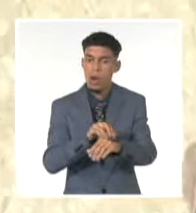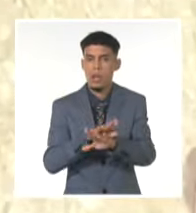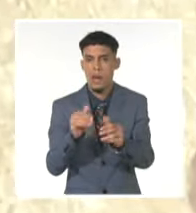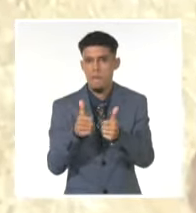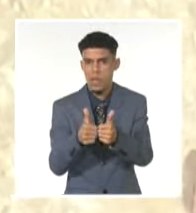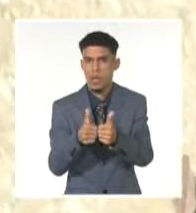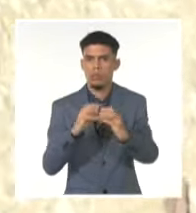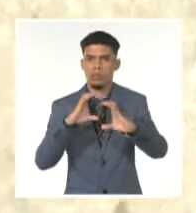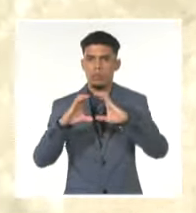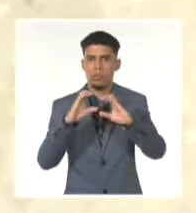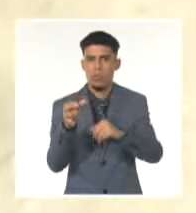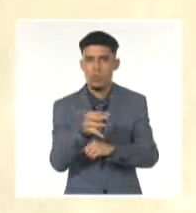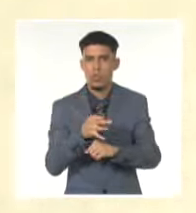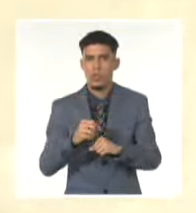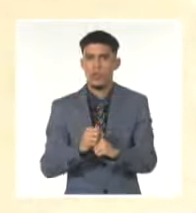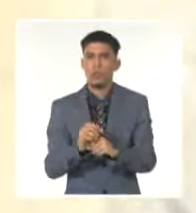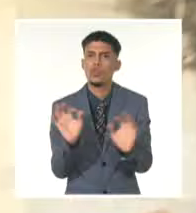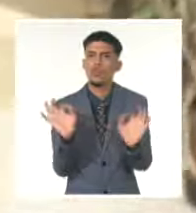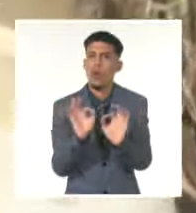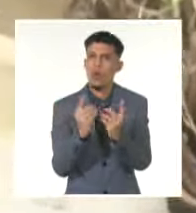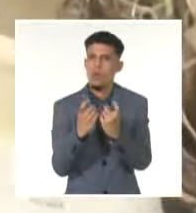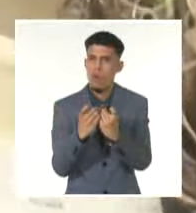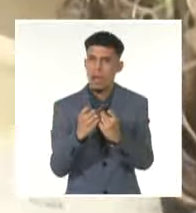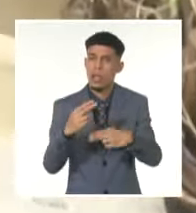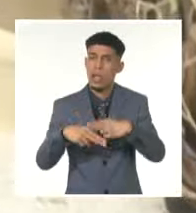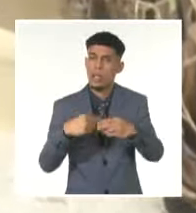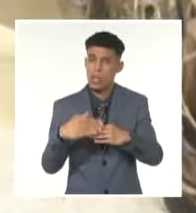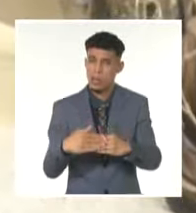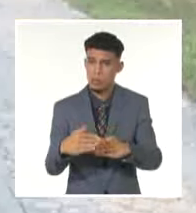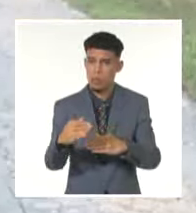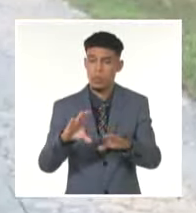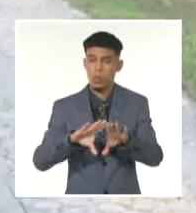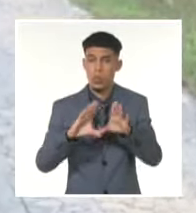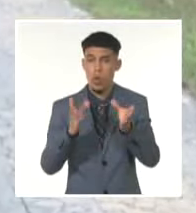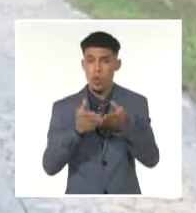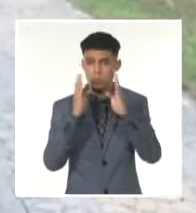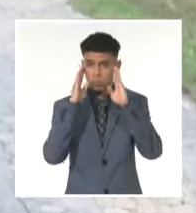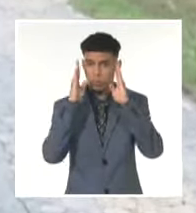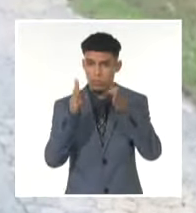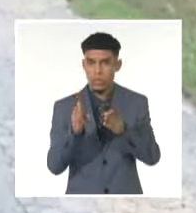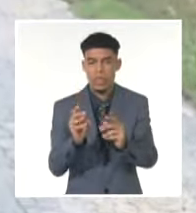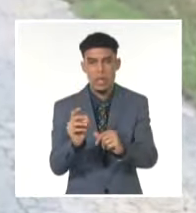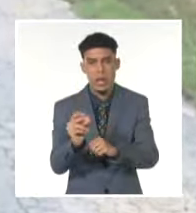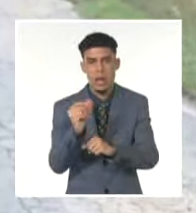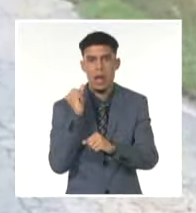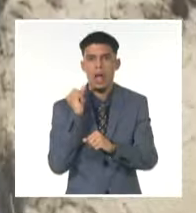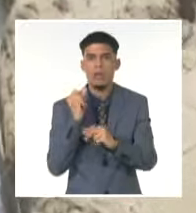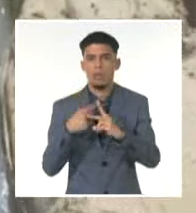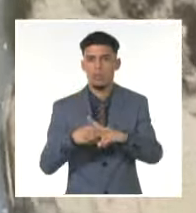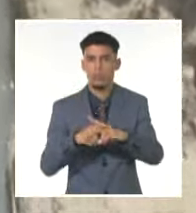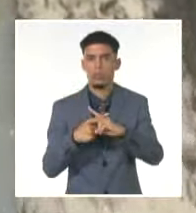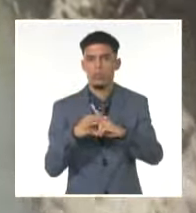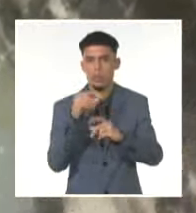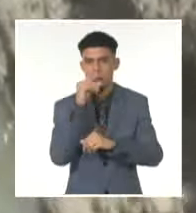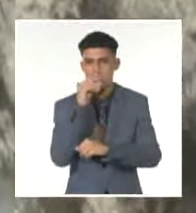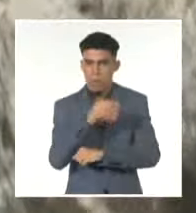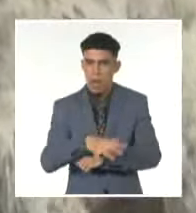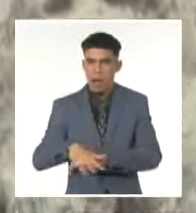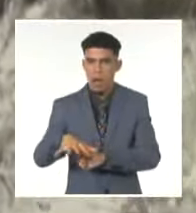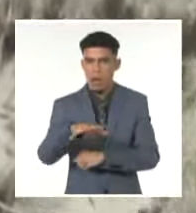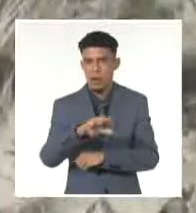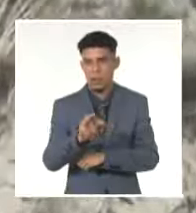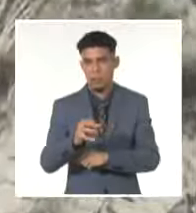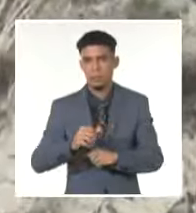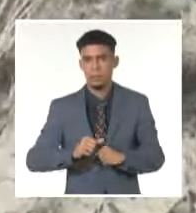municipio. Hay mucho que hacer aún, pero todo el empeño está puesto en la rápida recuperación del territorio. Desde Guantánamo,